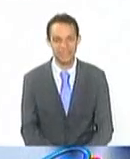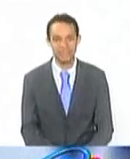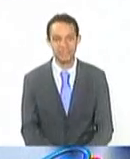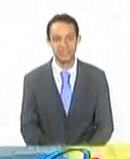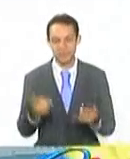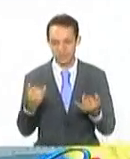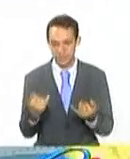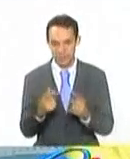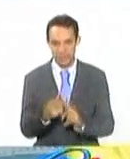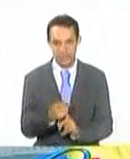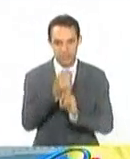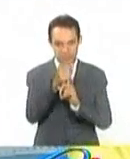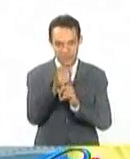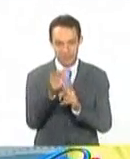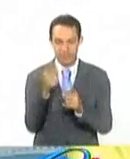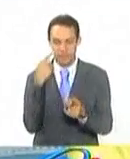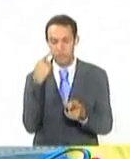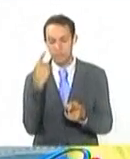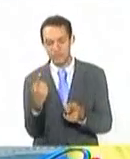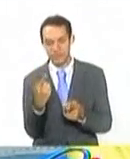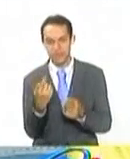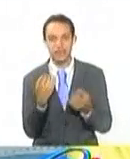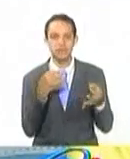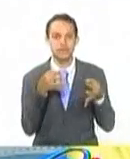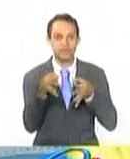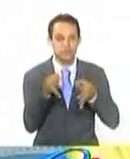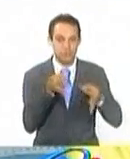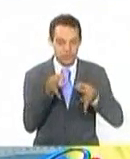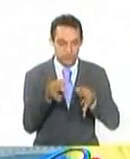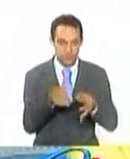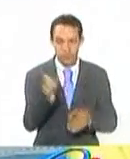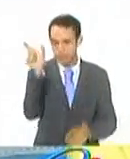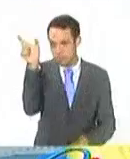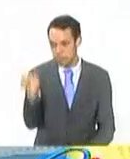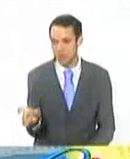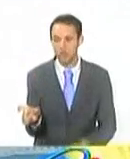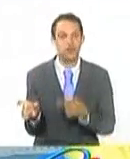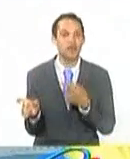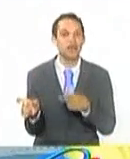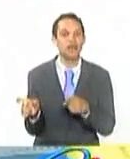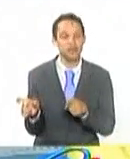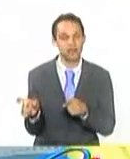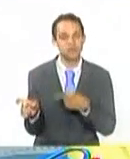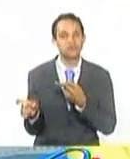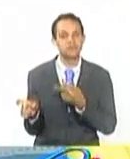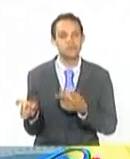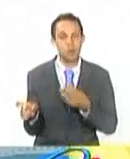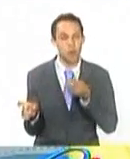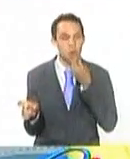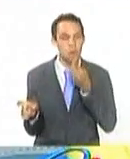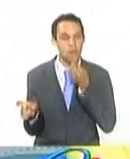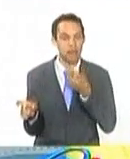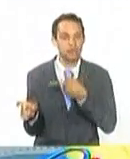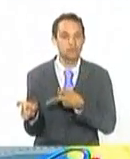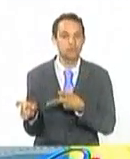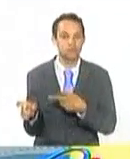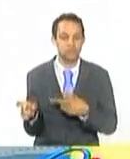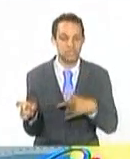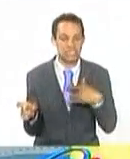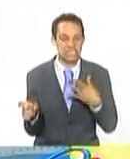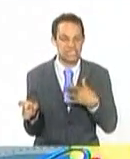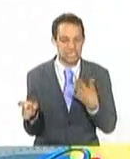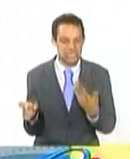cosa muy importante y es que las personas se den cuenta Qué tipo de alimento le están causando ciertas